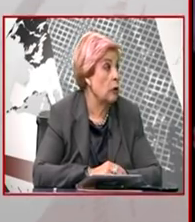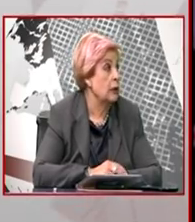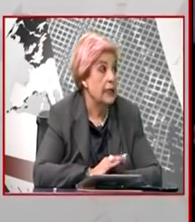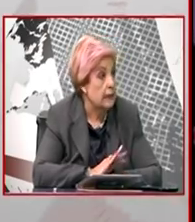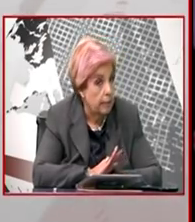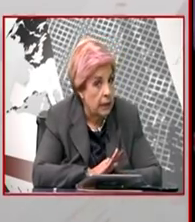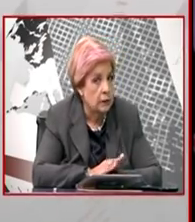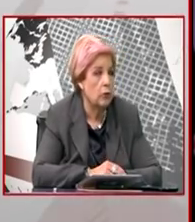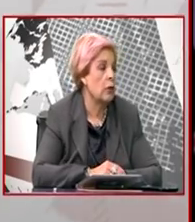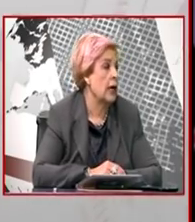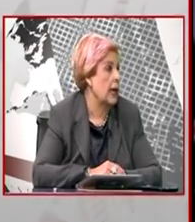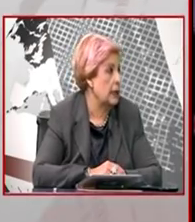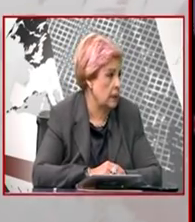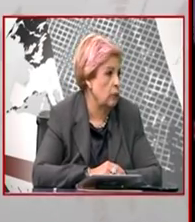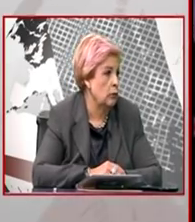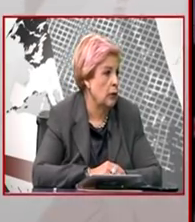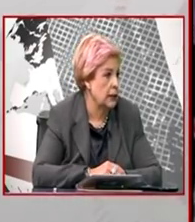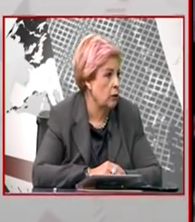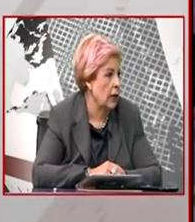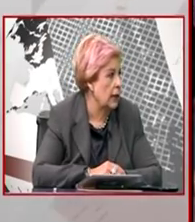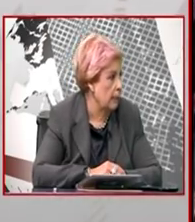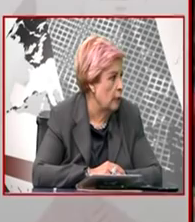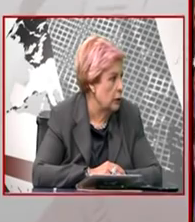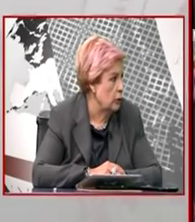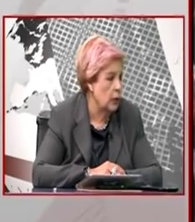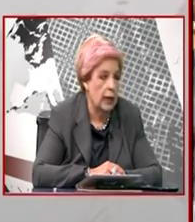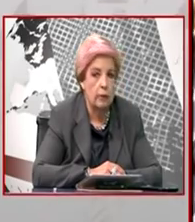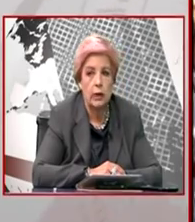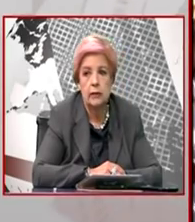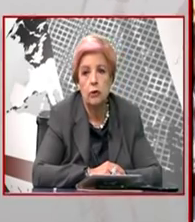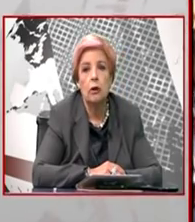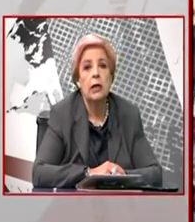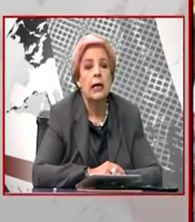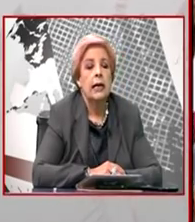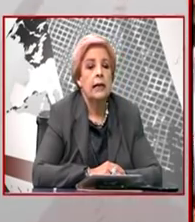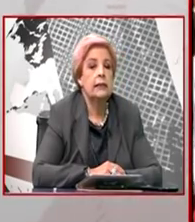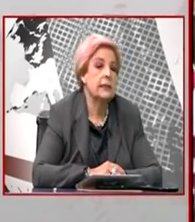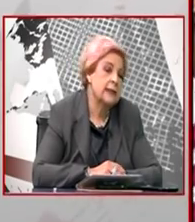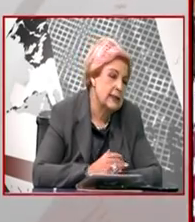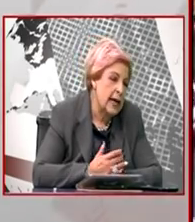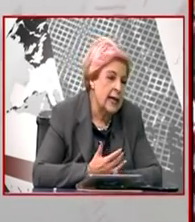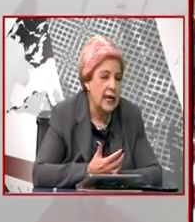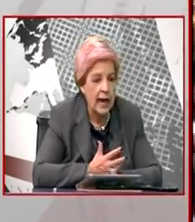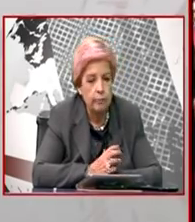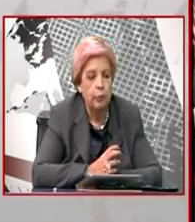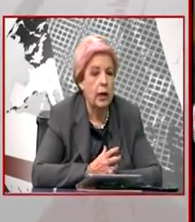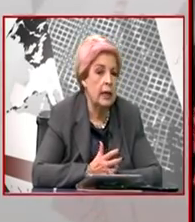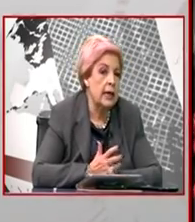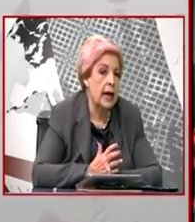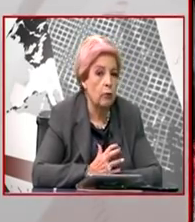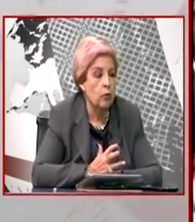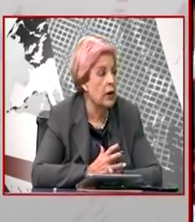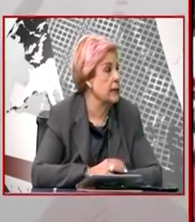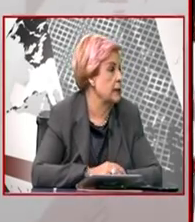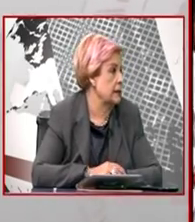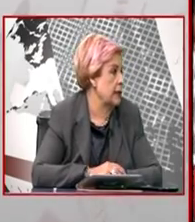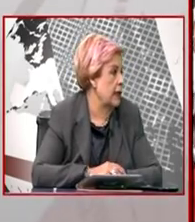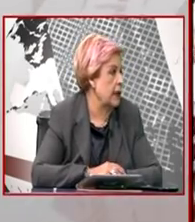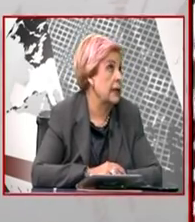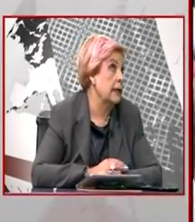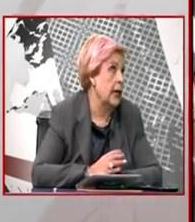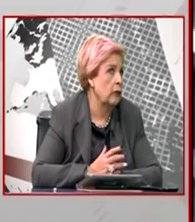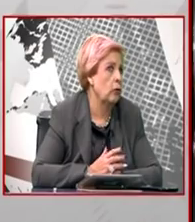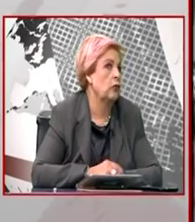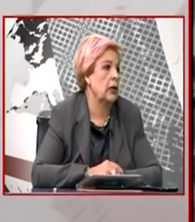muchísimo desapareció ya el instructor nacional de evaluación de la educación seguían por ahí algunos